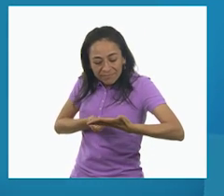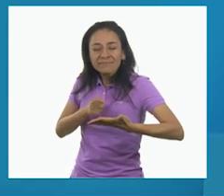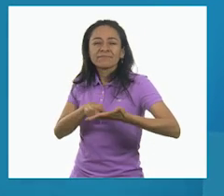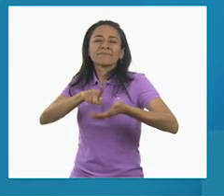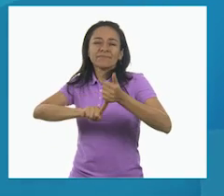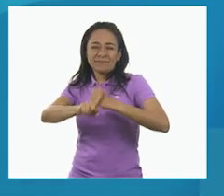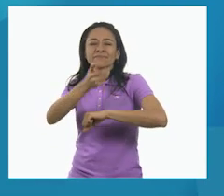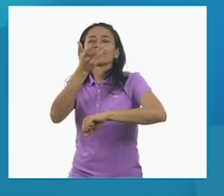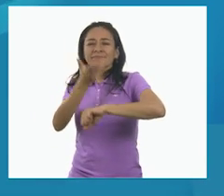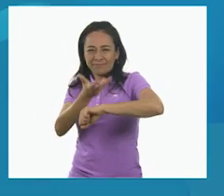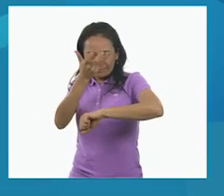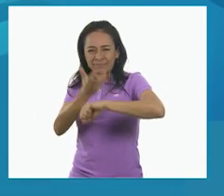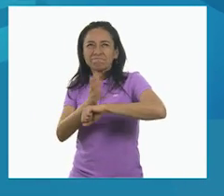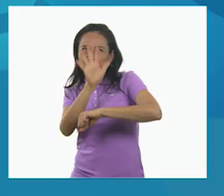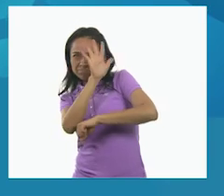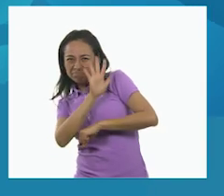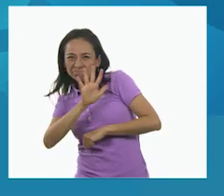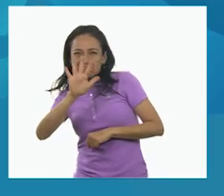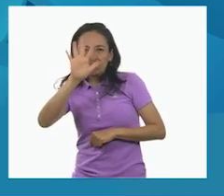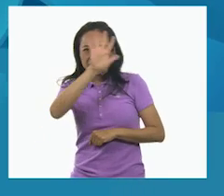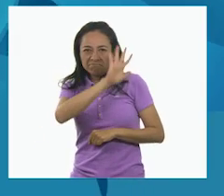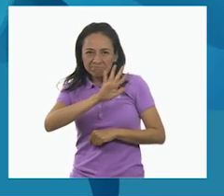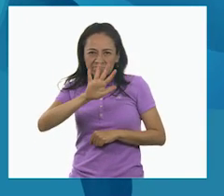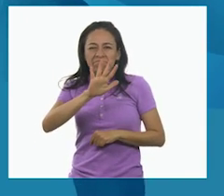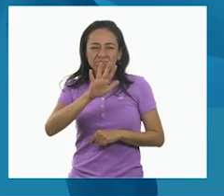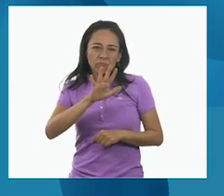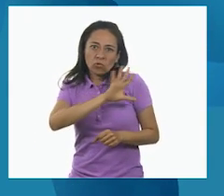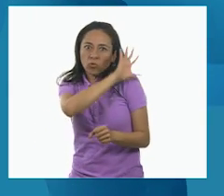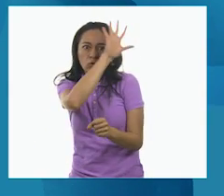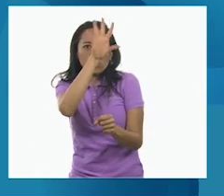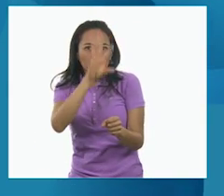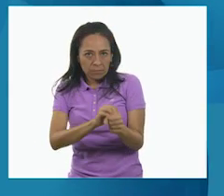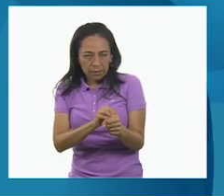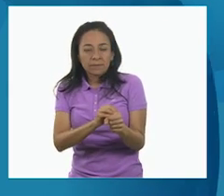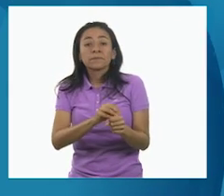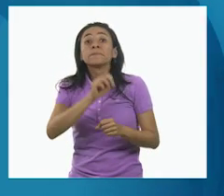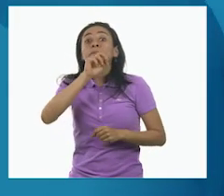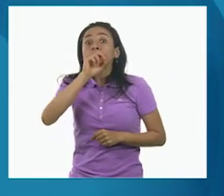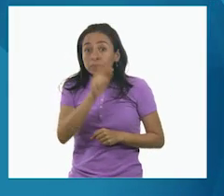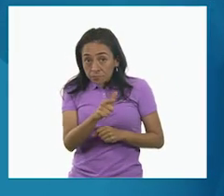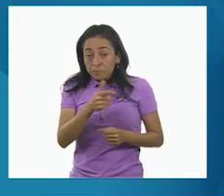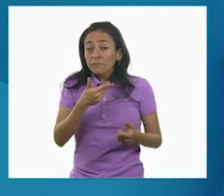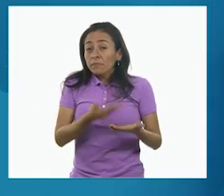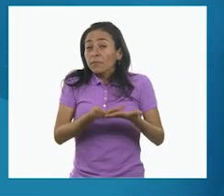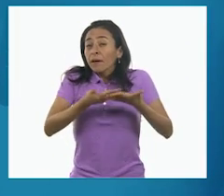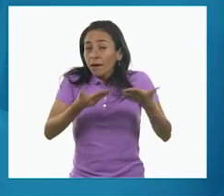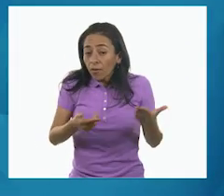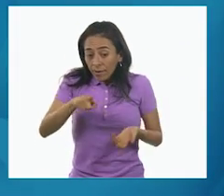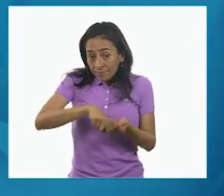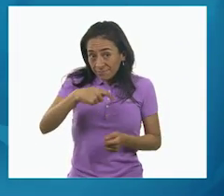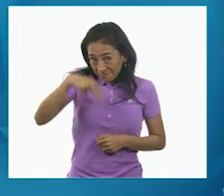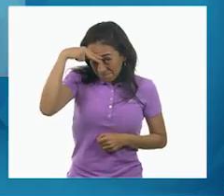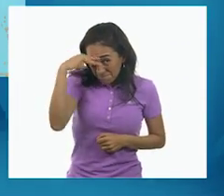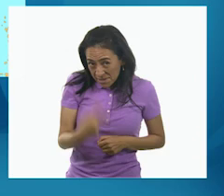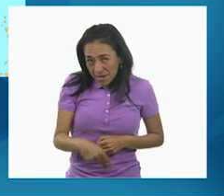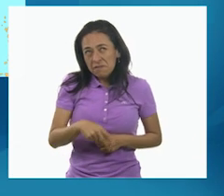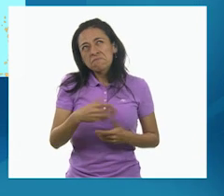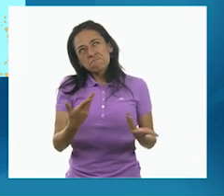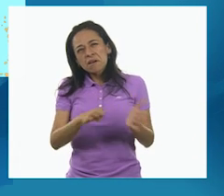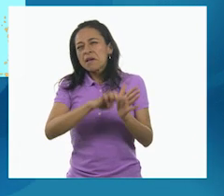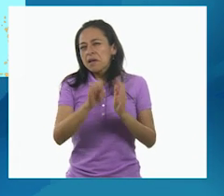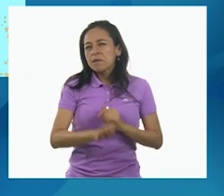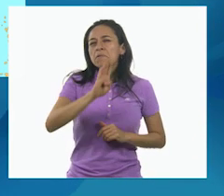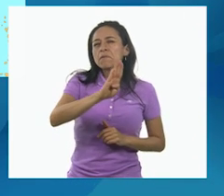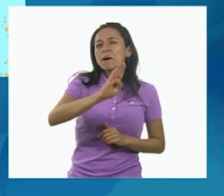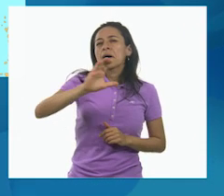Estados Unidos de América y total o parcialmente algunas de las actuales entidades de México, como Baja